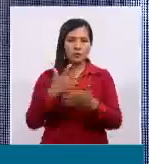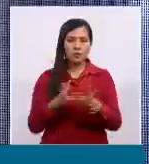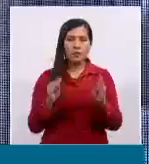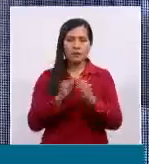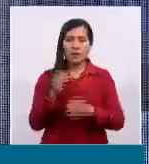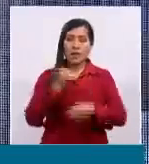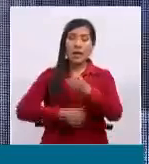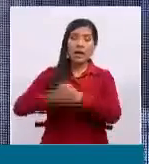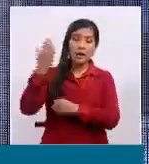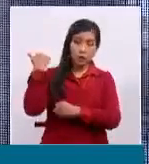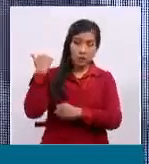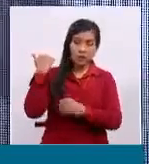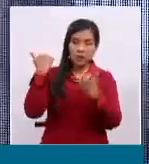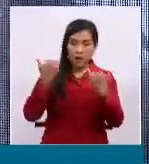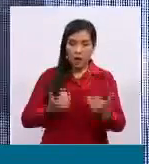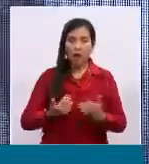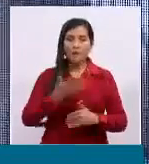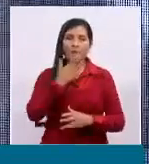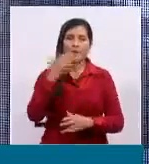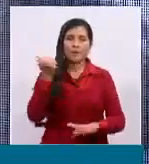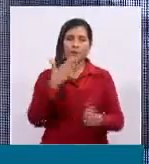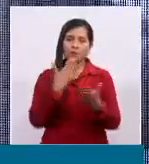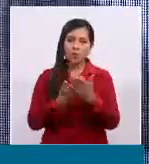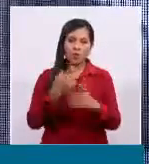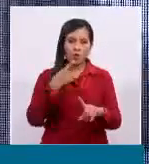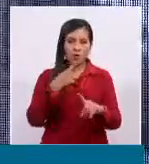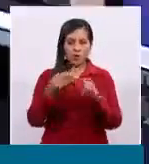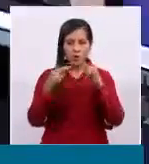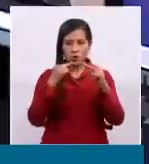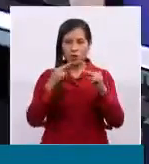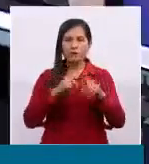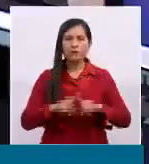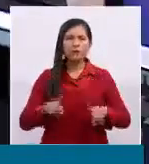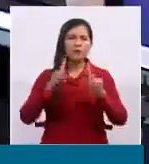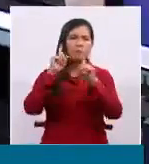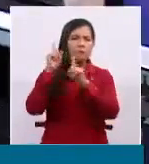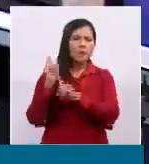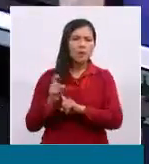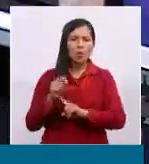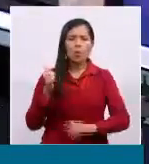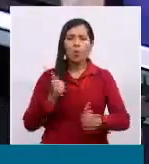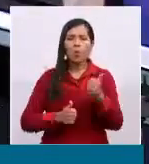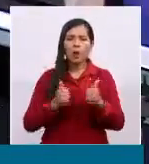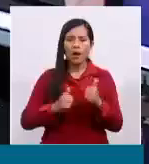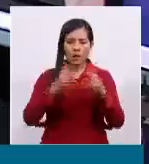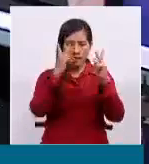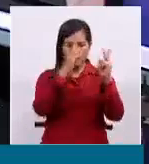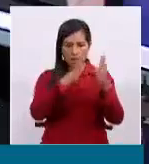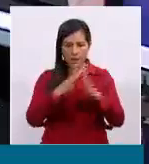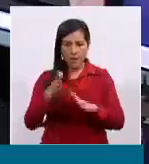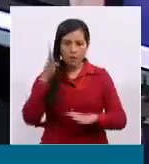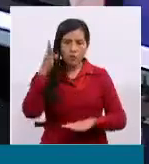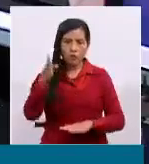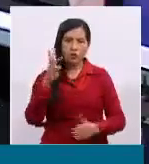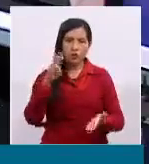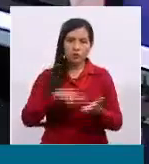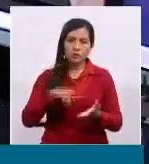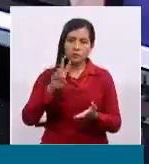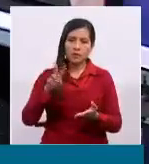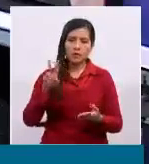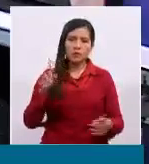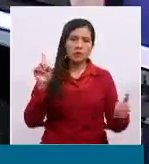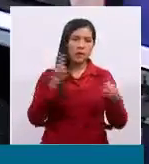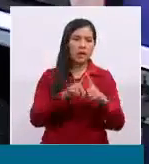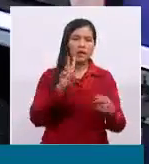el año pasado. Esas son buenas noticias. ¿Qué planes hay para el 2022-2023, Gonzalo,